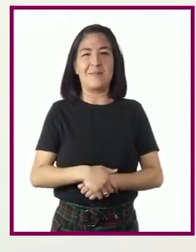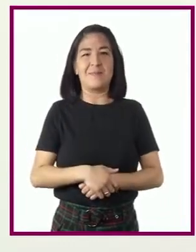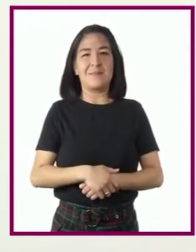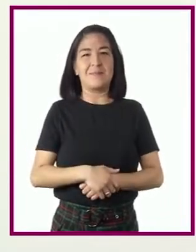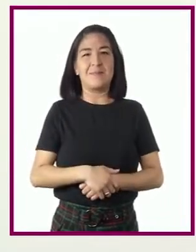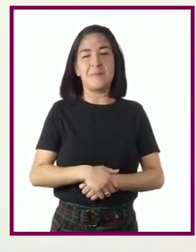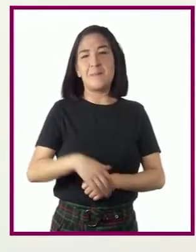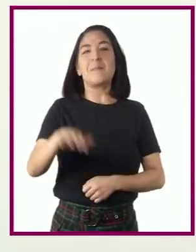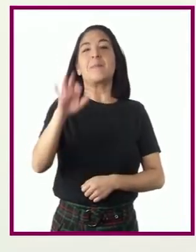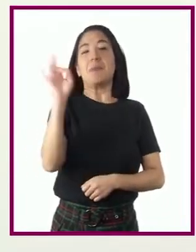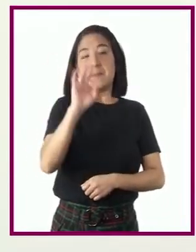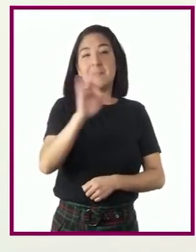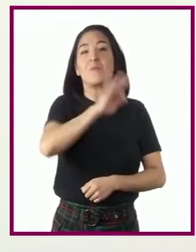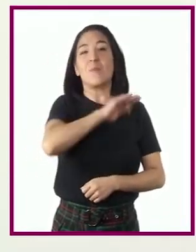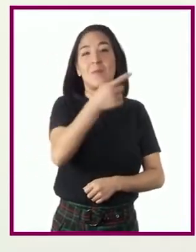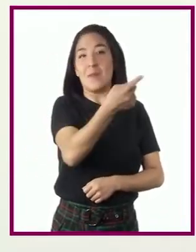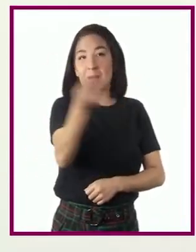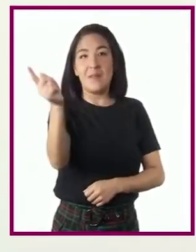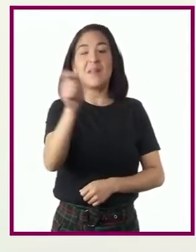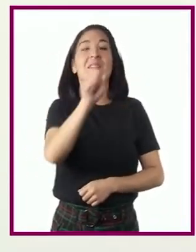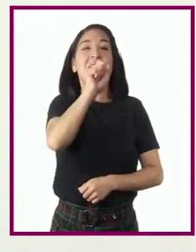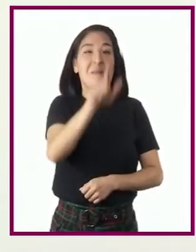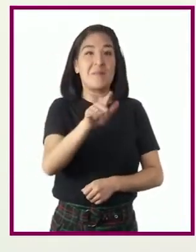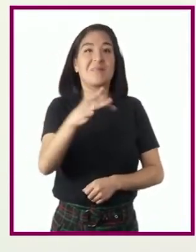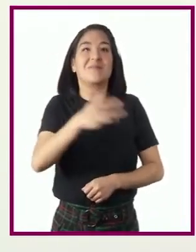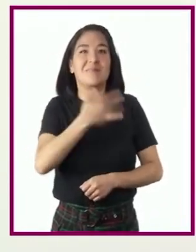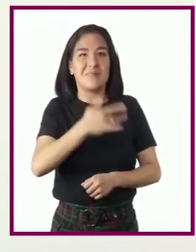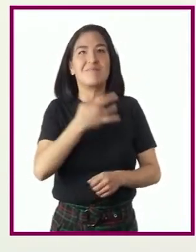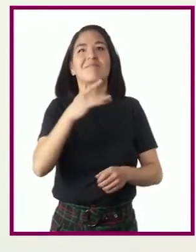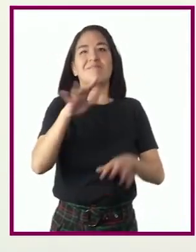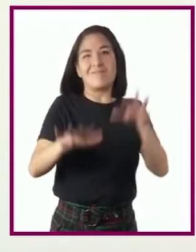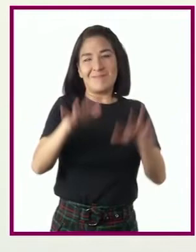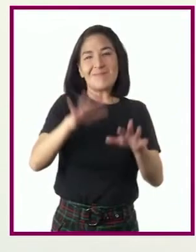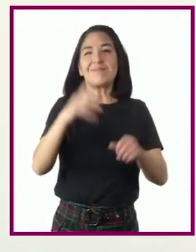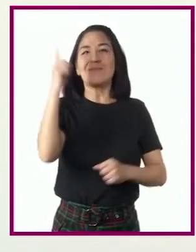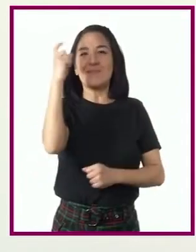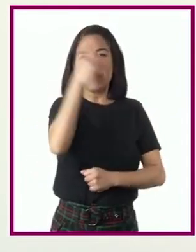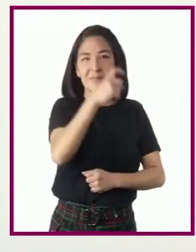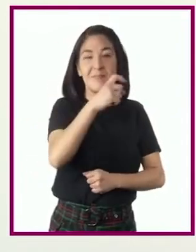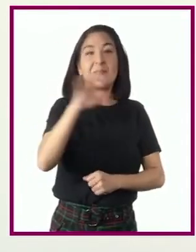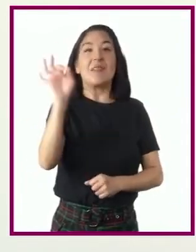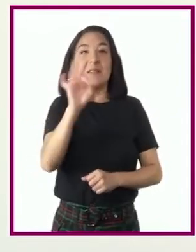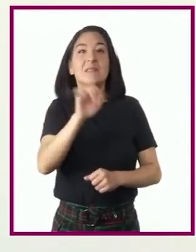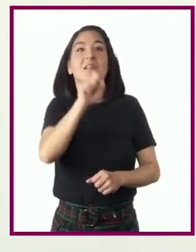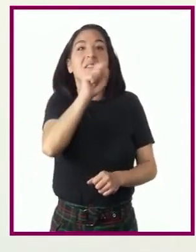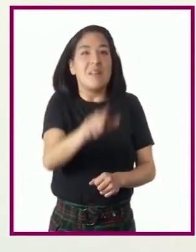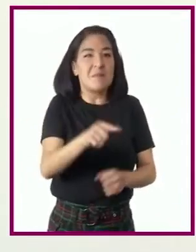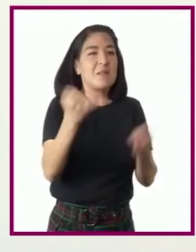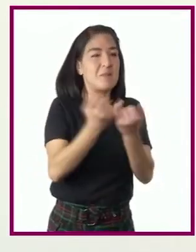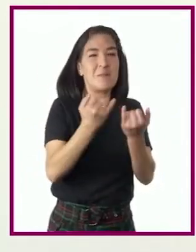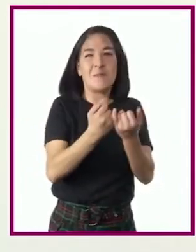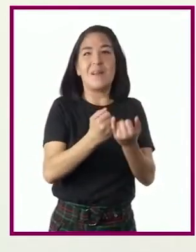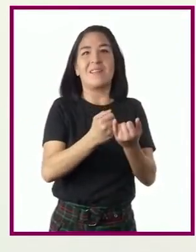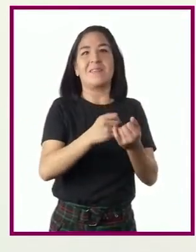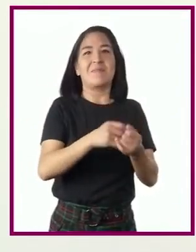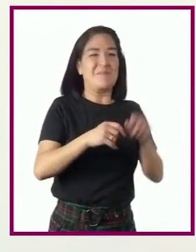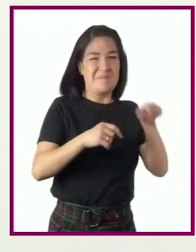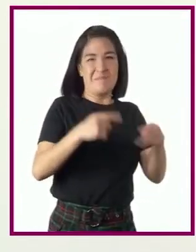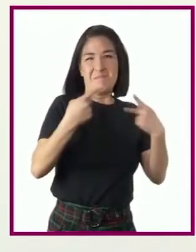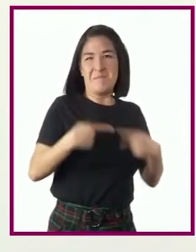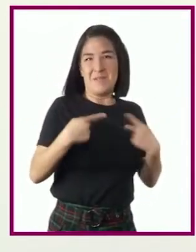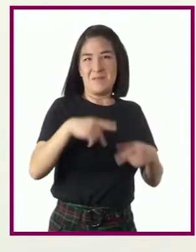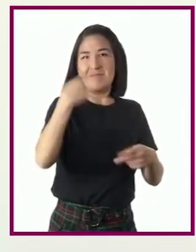Puede que ustedes hayan sentido algo similar o hayan pasado por la misma situación o